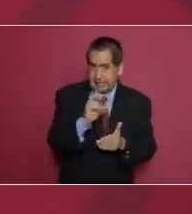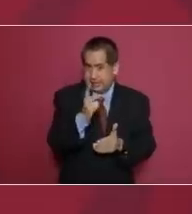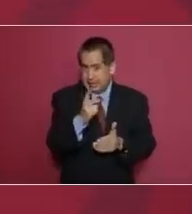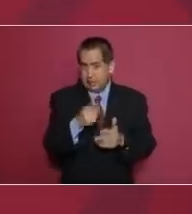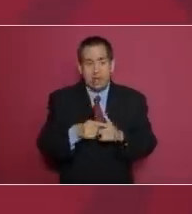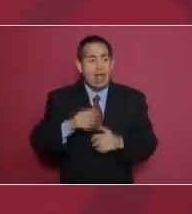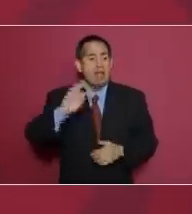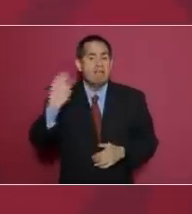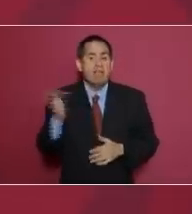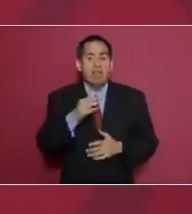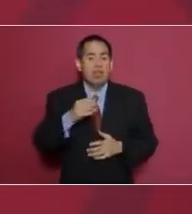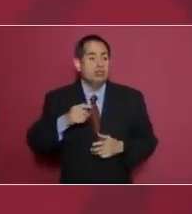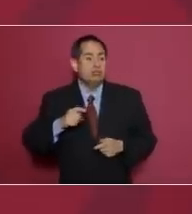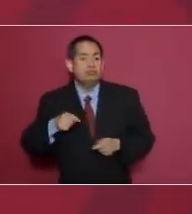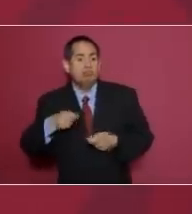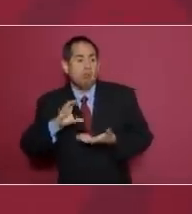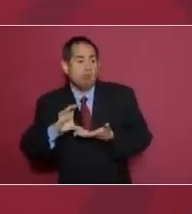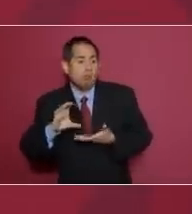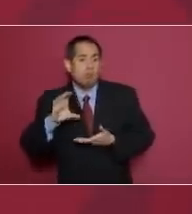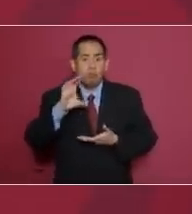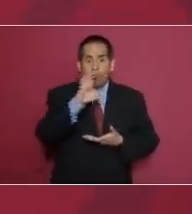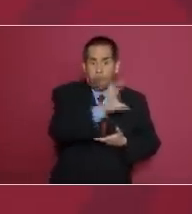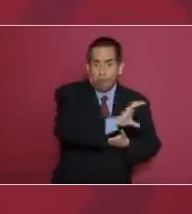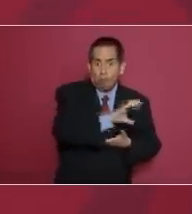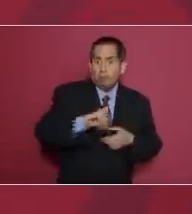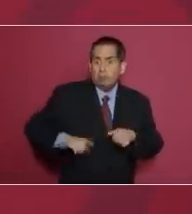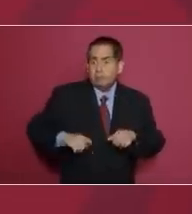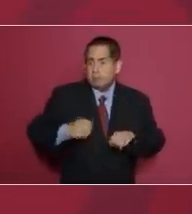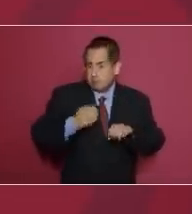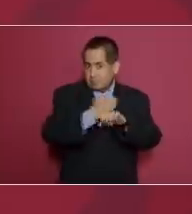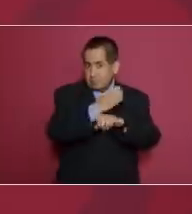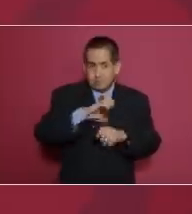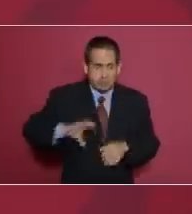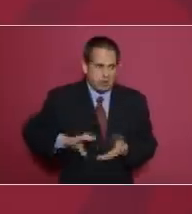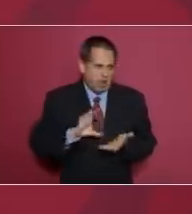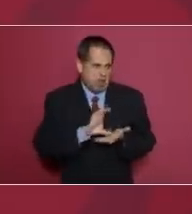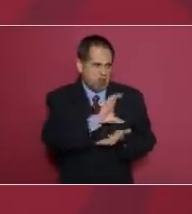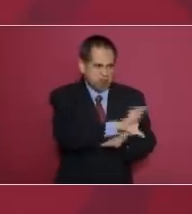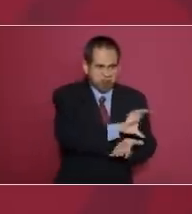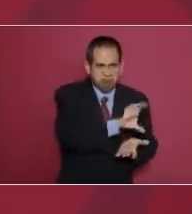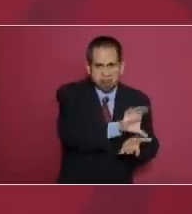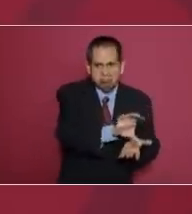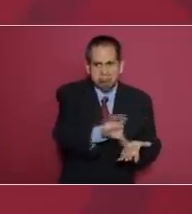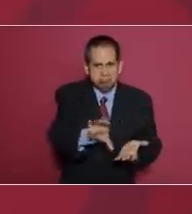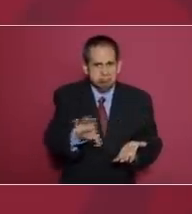la federación le entregaba a los gobiernos estatales una cantidad de dinero